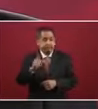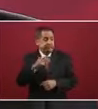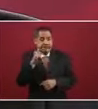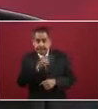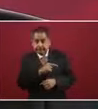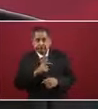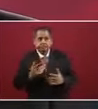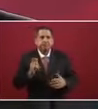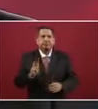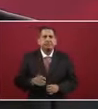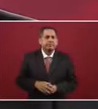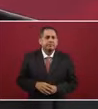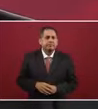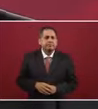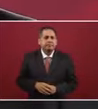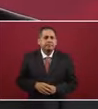cuentas